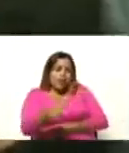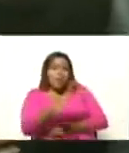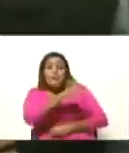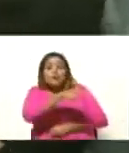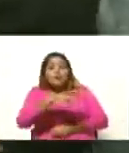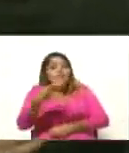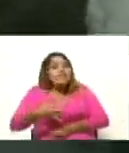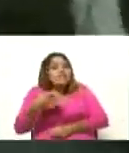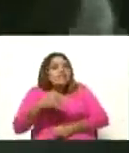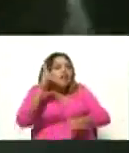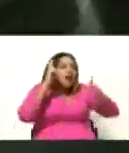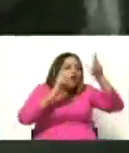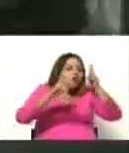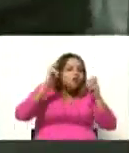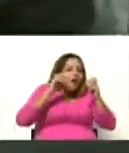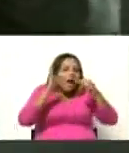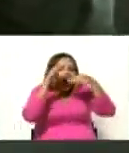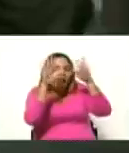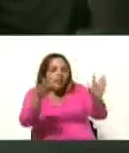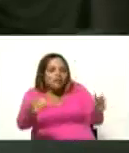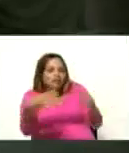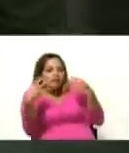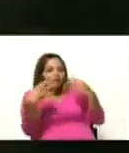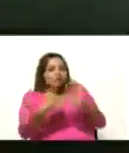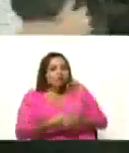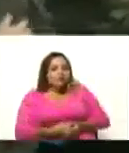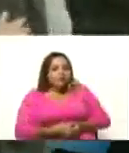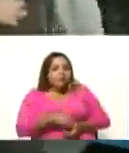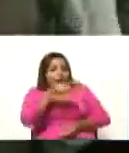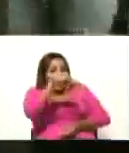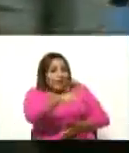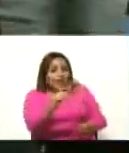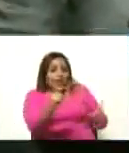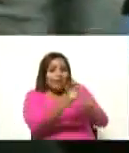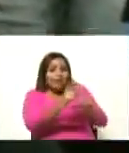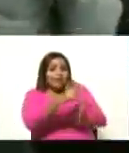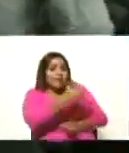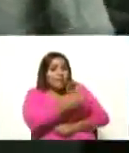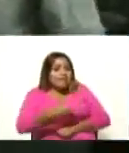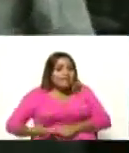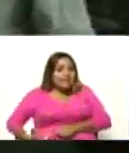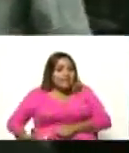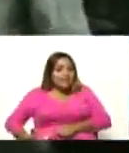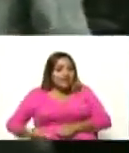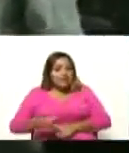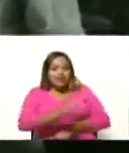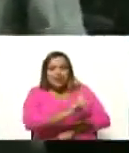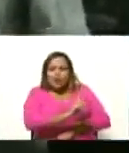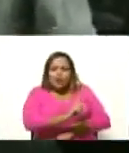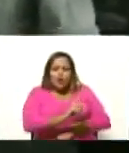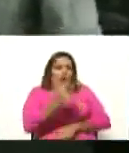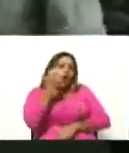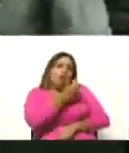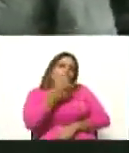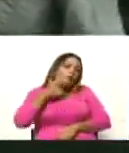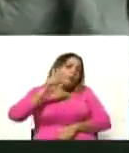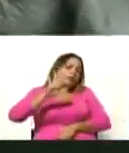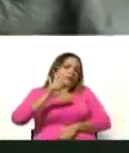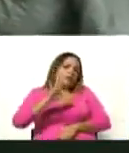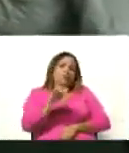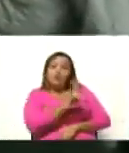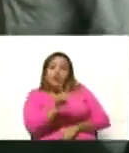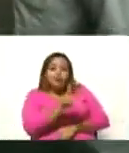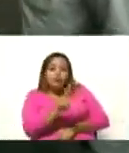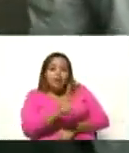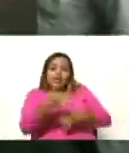siente escuchada, tomada en cuenta. Aquí la palabra del presidente no son promesas, son